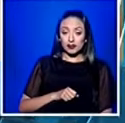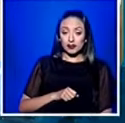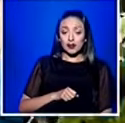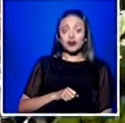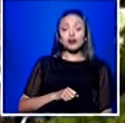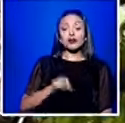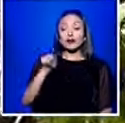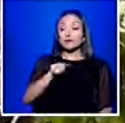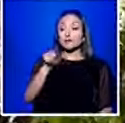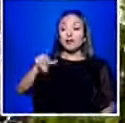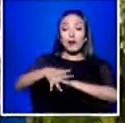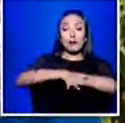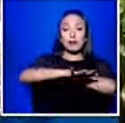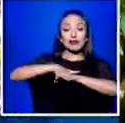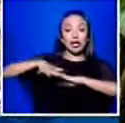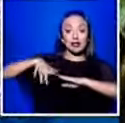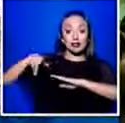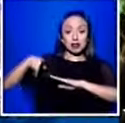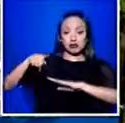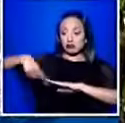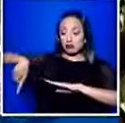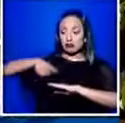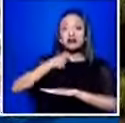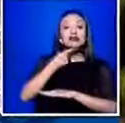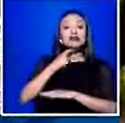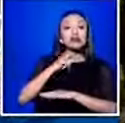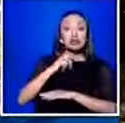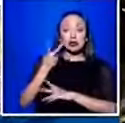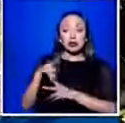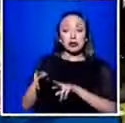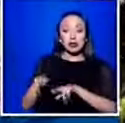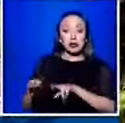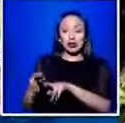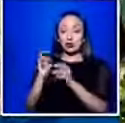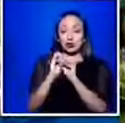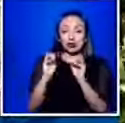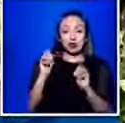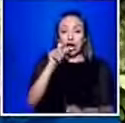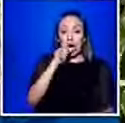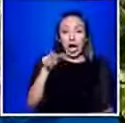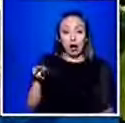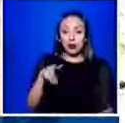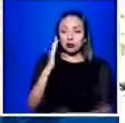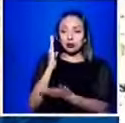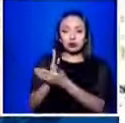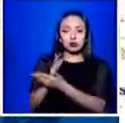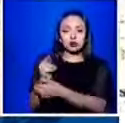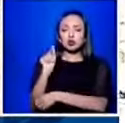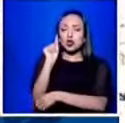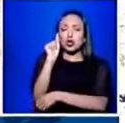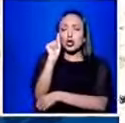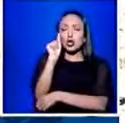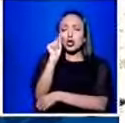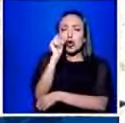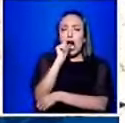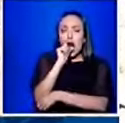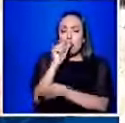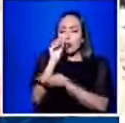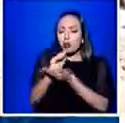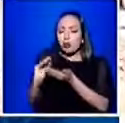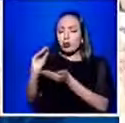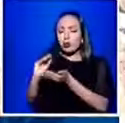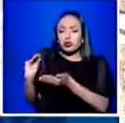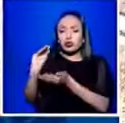En Arajuno, unas 2.000 personas de la cabecera cantonal siguen sin agua. Desde el lunes, la planta solo capta 5 litros del río